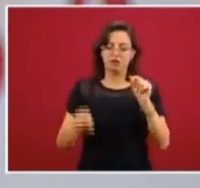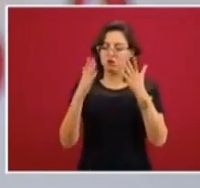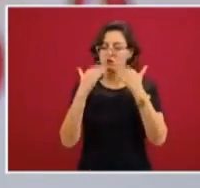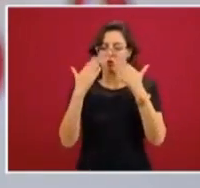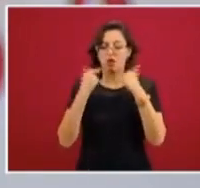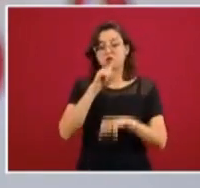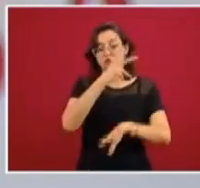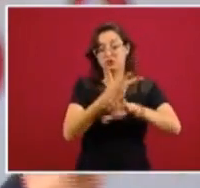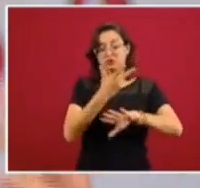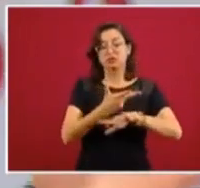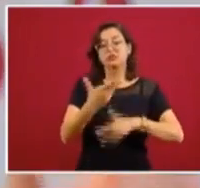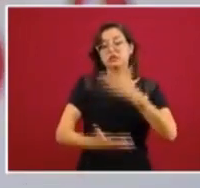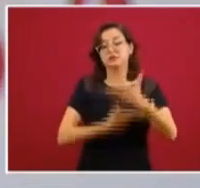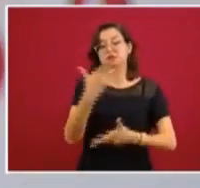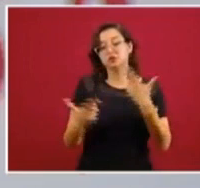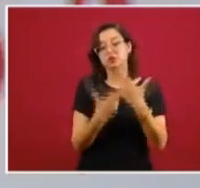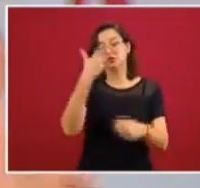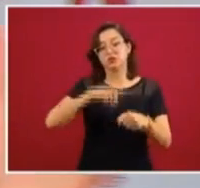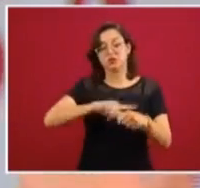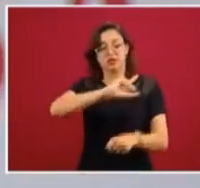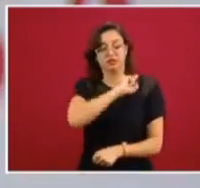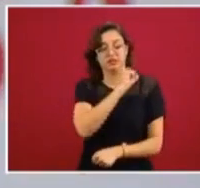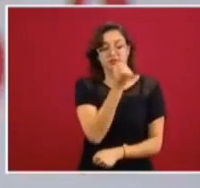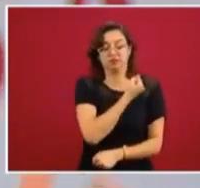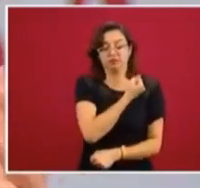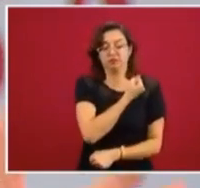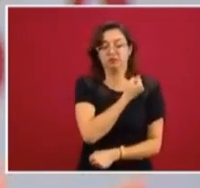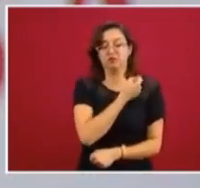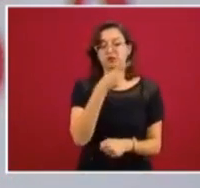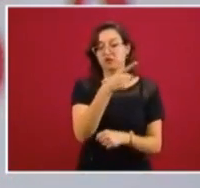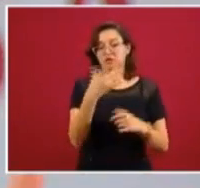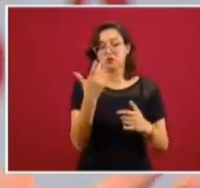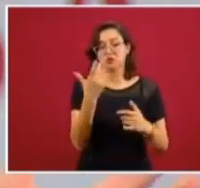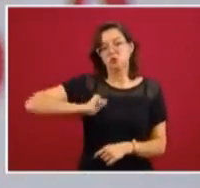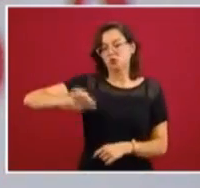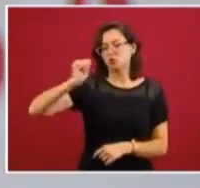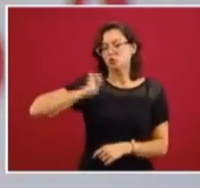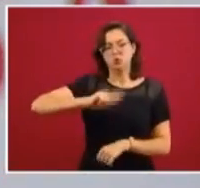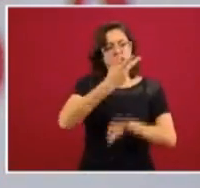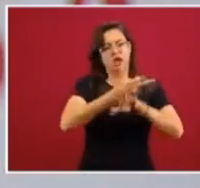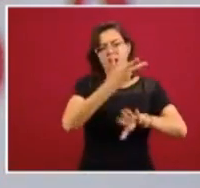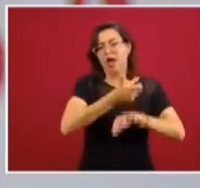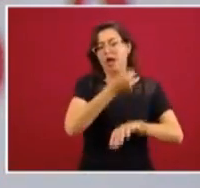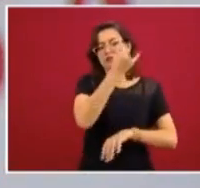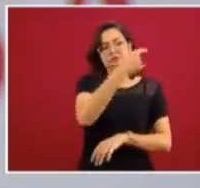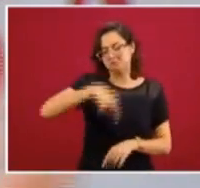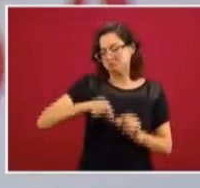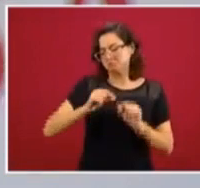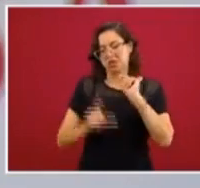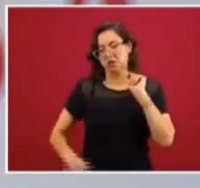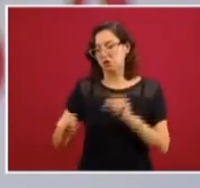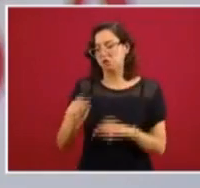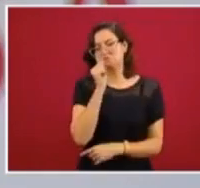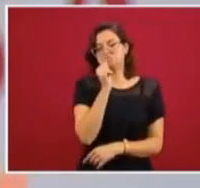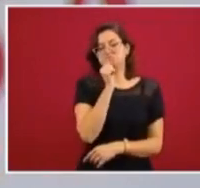Salud Pública, es una parte de la institucionalidad muy antigua y muy sólida. México no lo tiene.